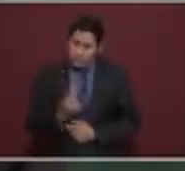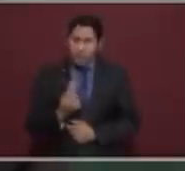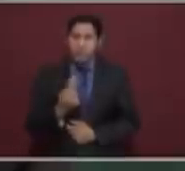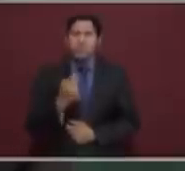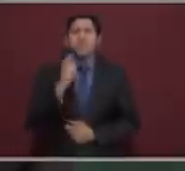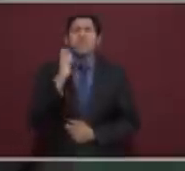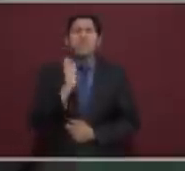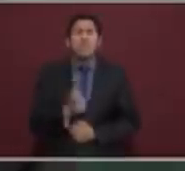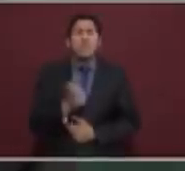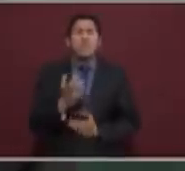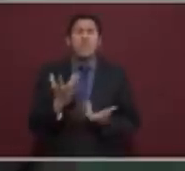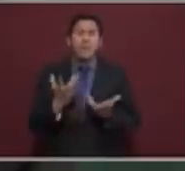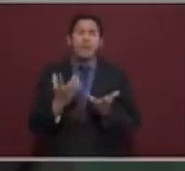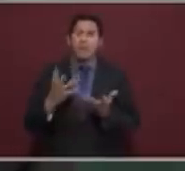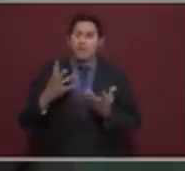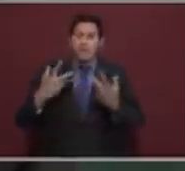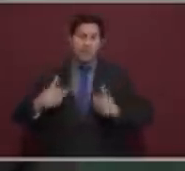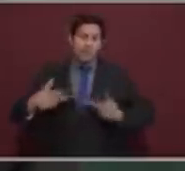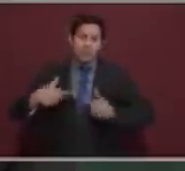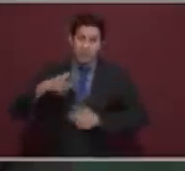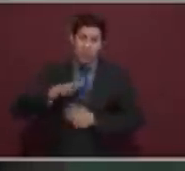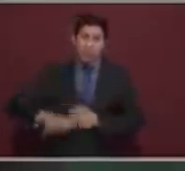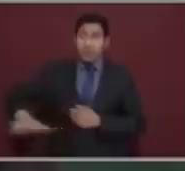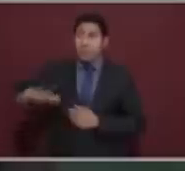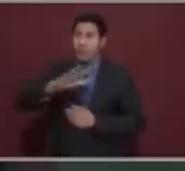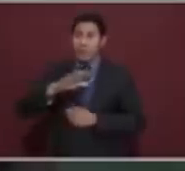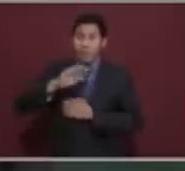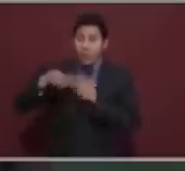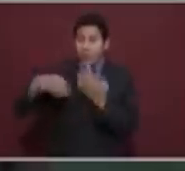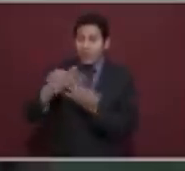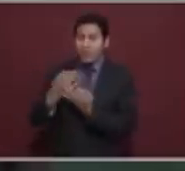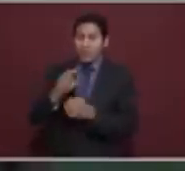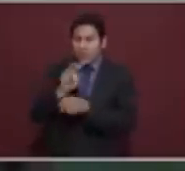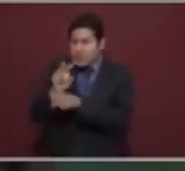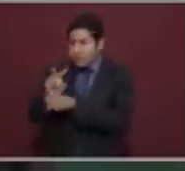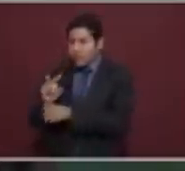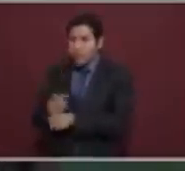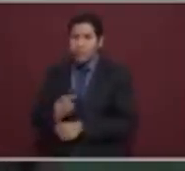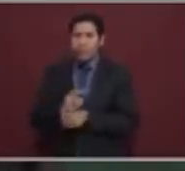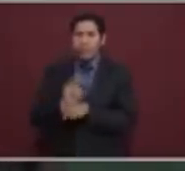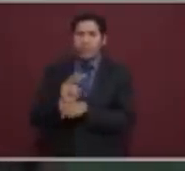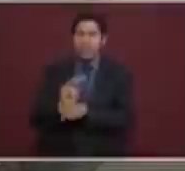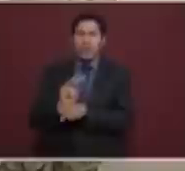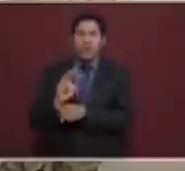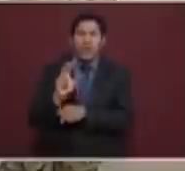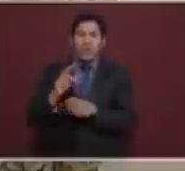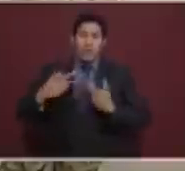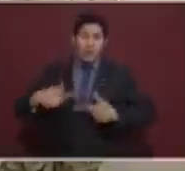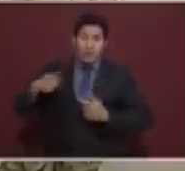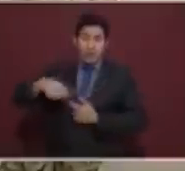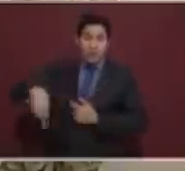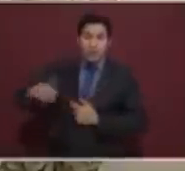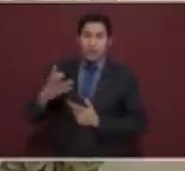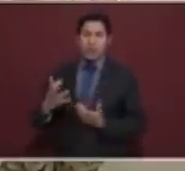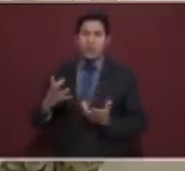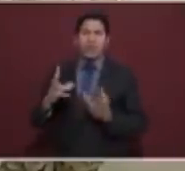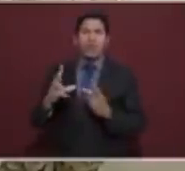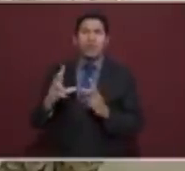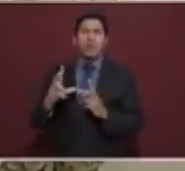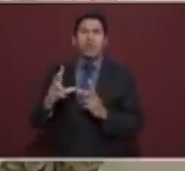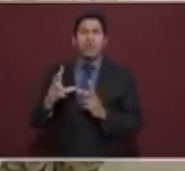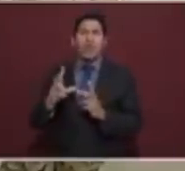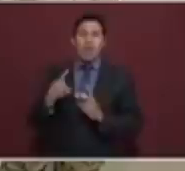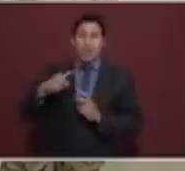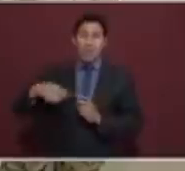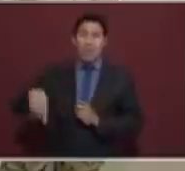es garantizar que no se siguen la gente que no secuestren a